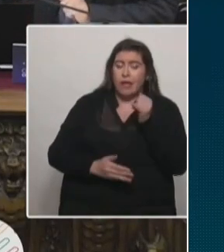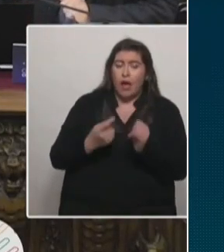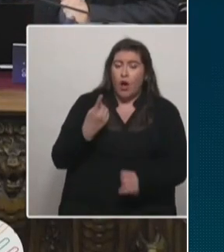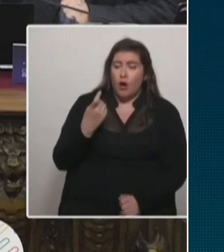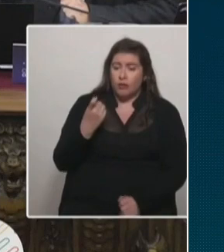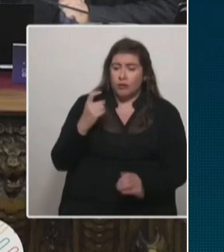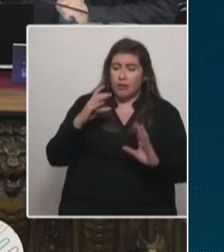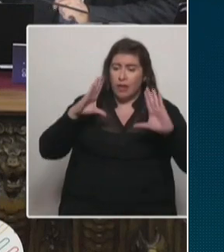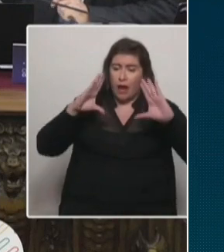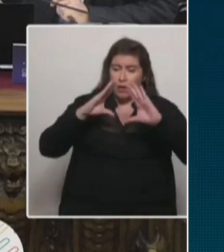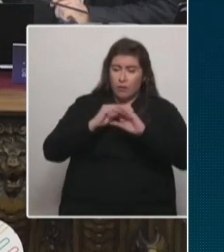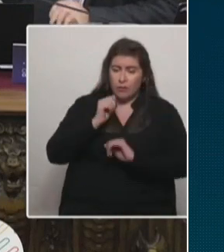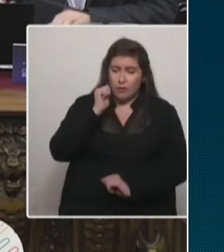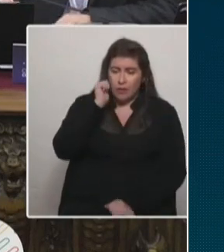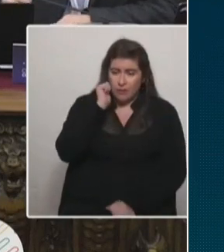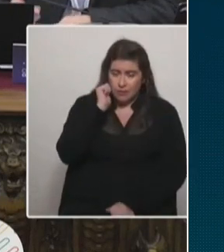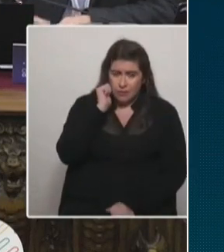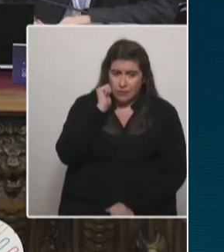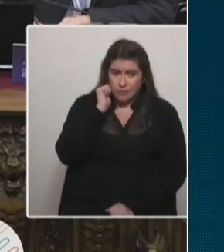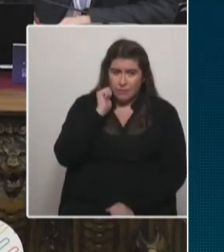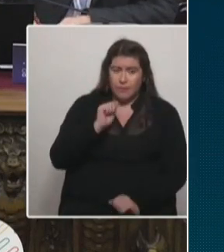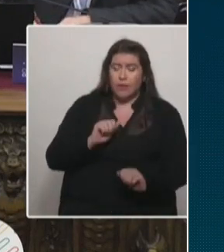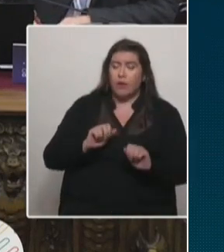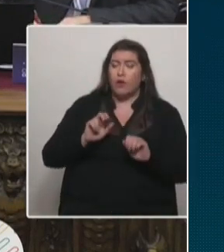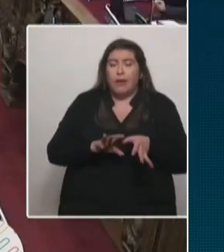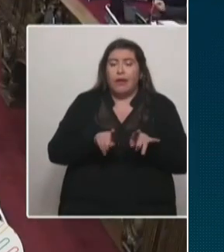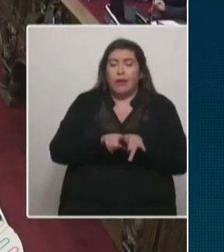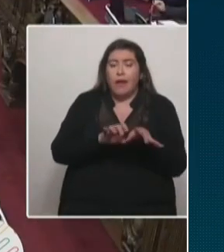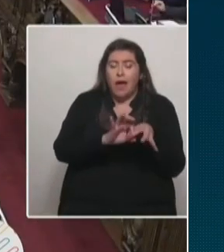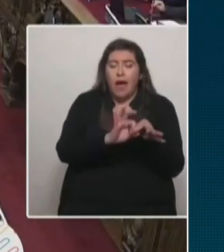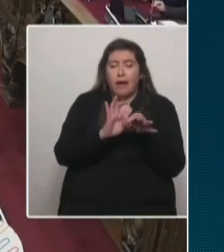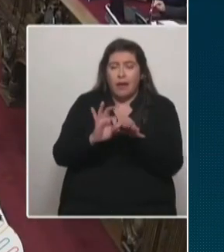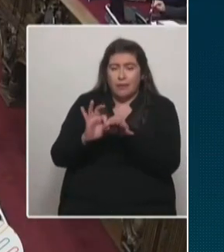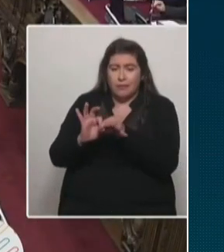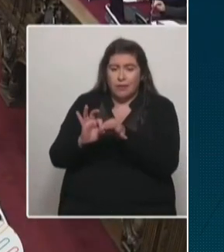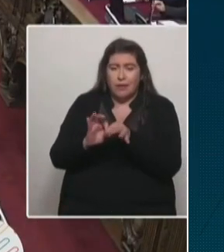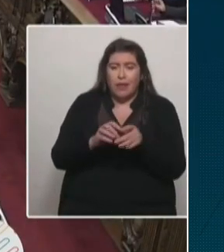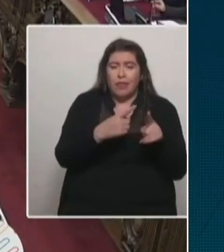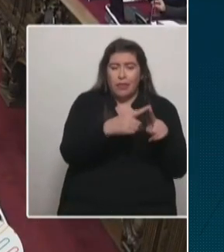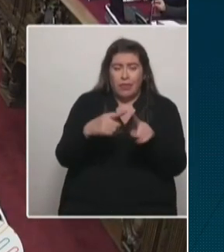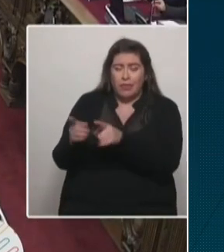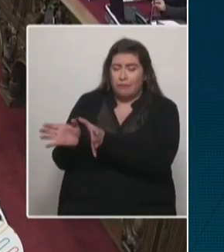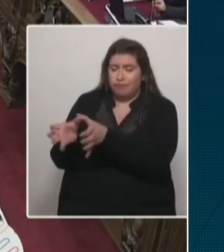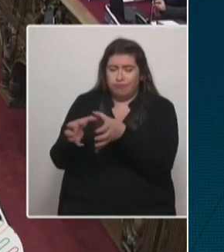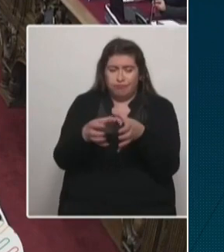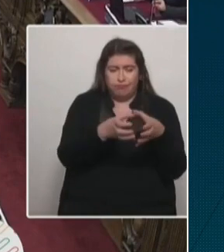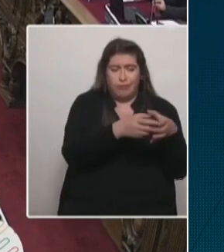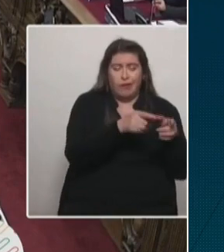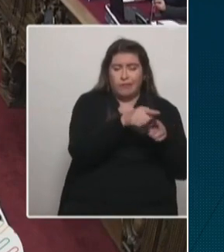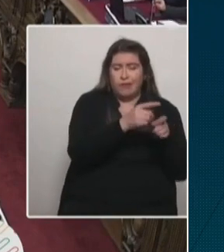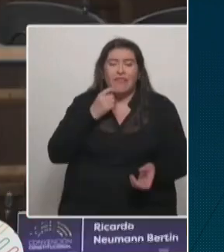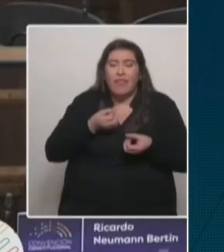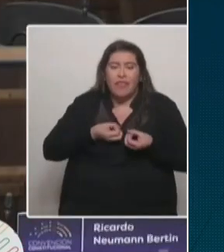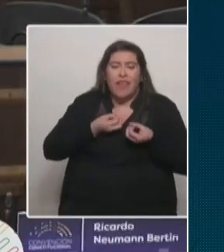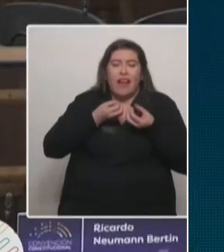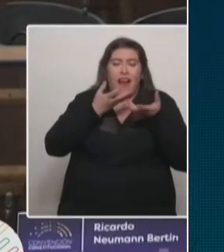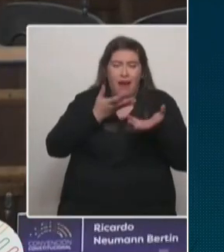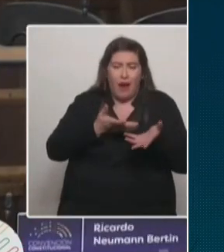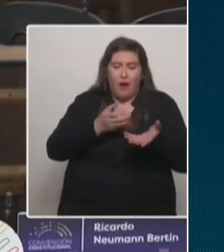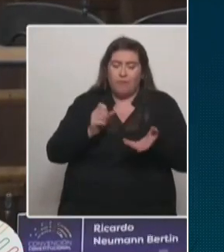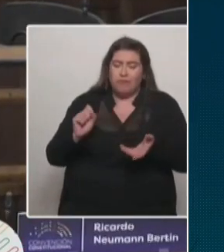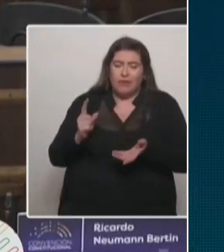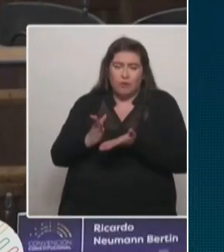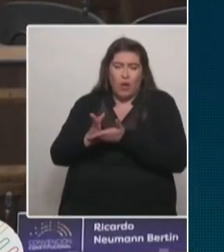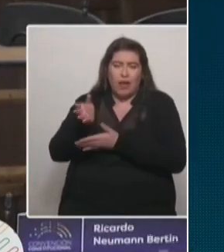para todos y todas entonces hay diferencias justamente como decía mauricio donde no tenemos unas